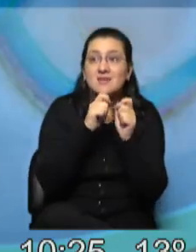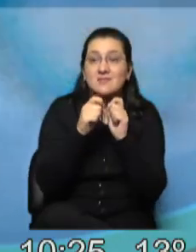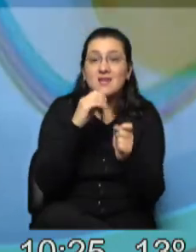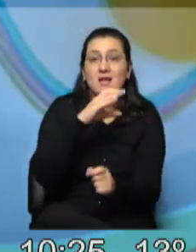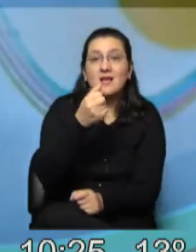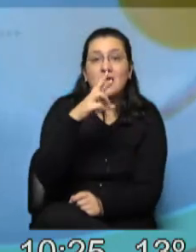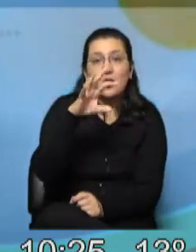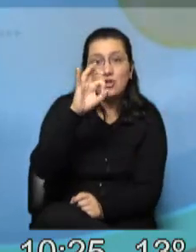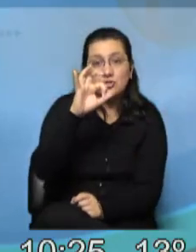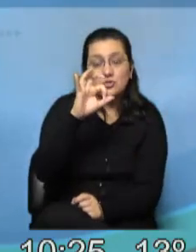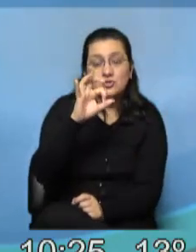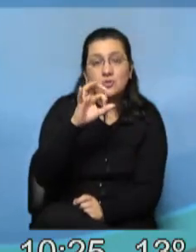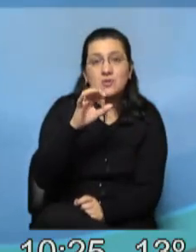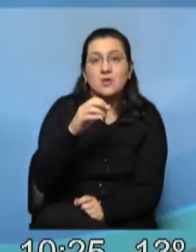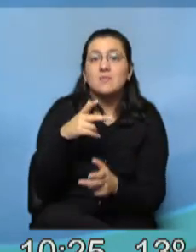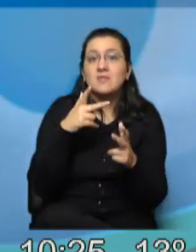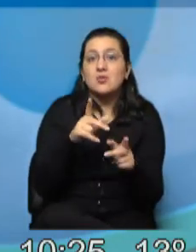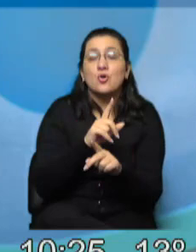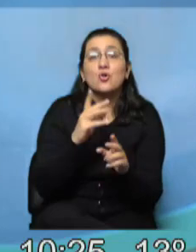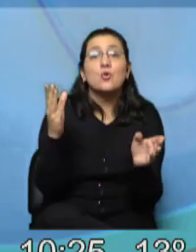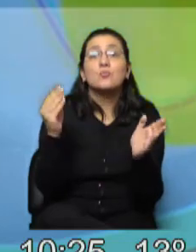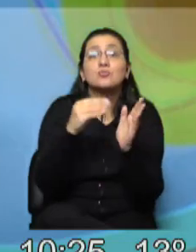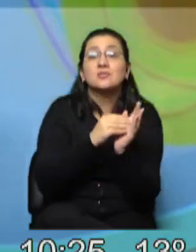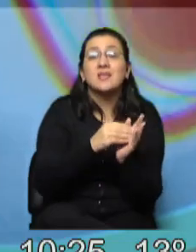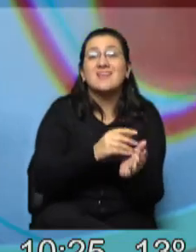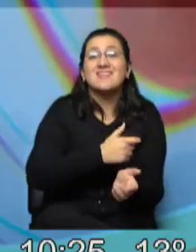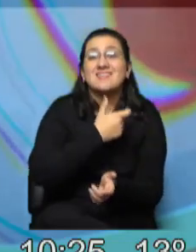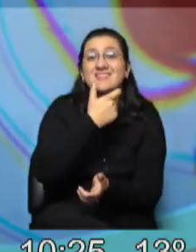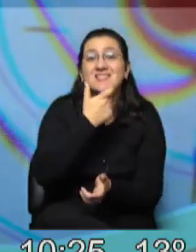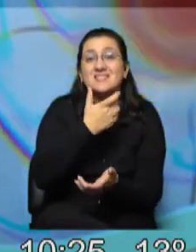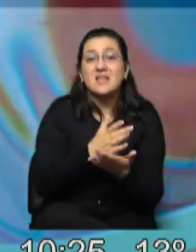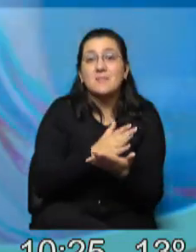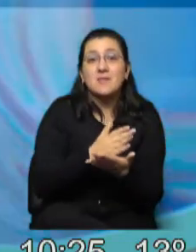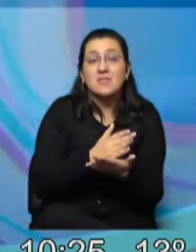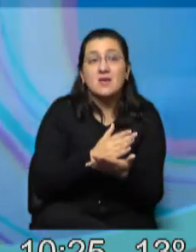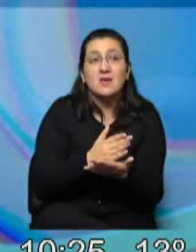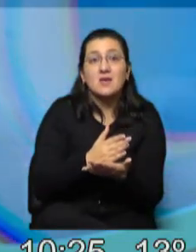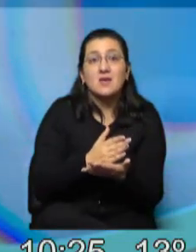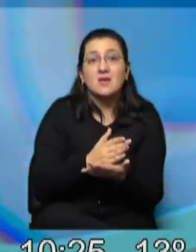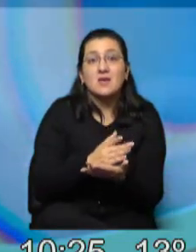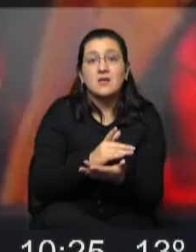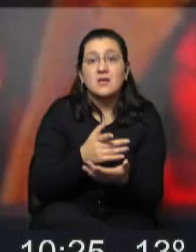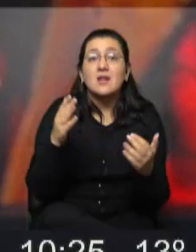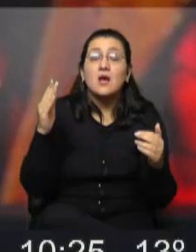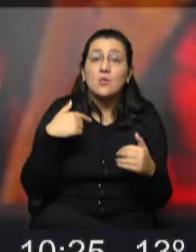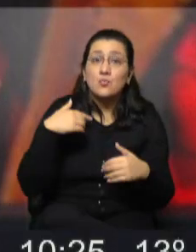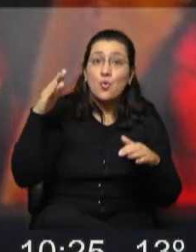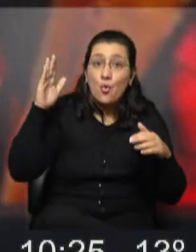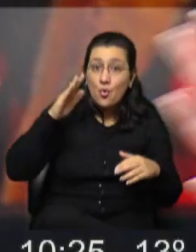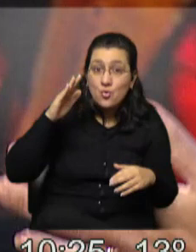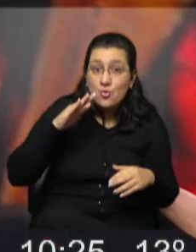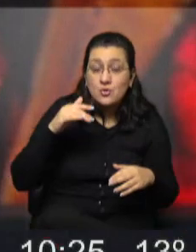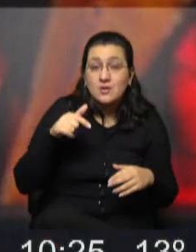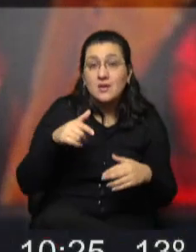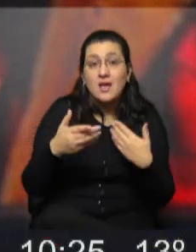Melgarejo me rezongó después, me dijo, no pusiste risas en el medio y parece que yo lo estaba matando a Smoris, y era una alabanza de que él habló de que eras